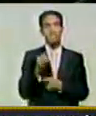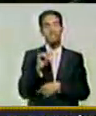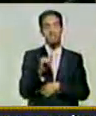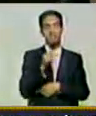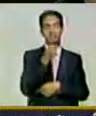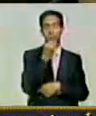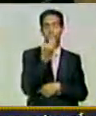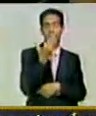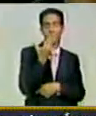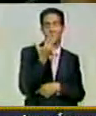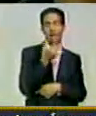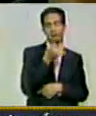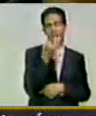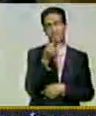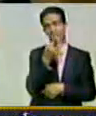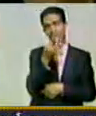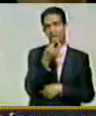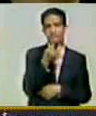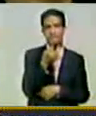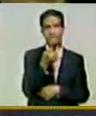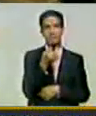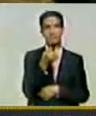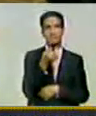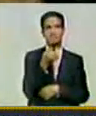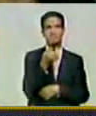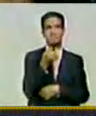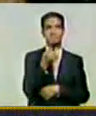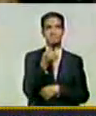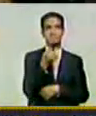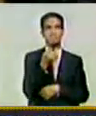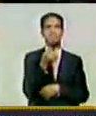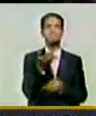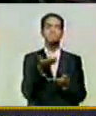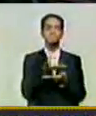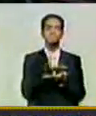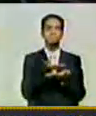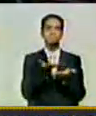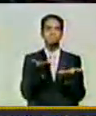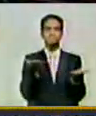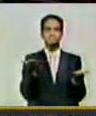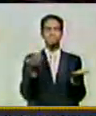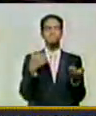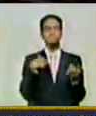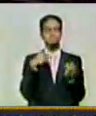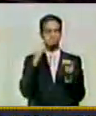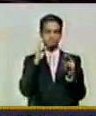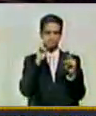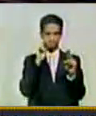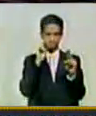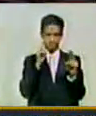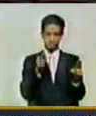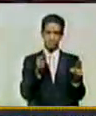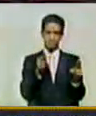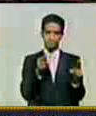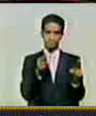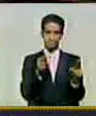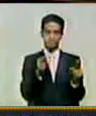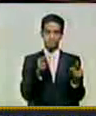hoy, hombres y mujeres, que tienen todo mi respeto, pues, como